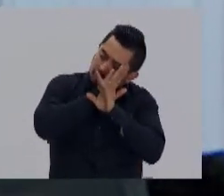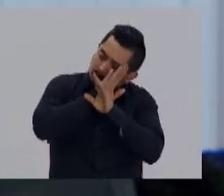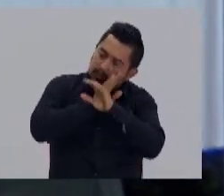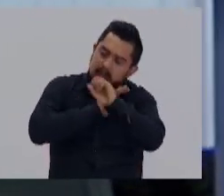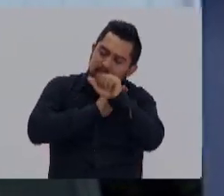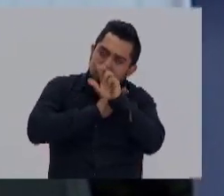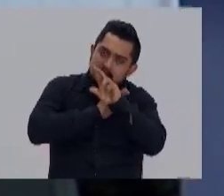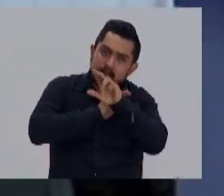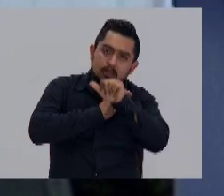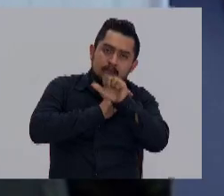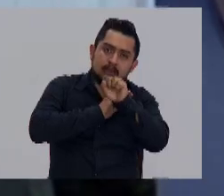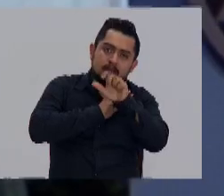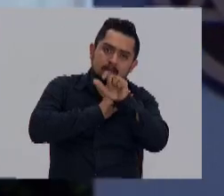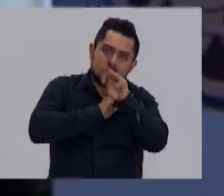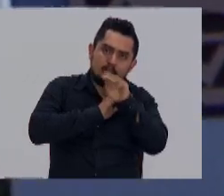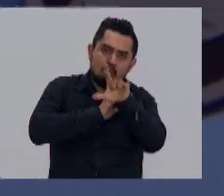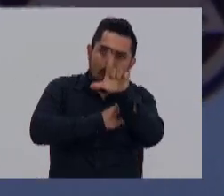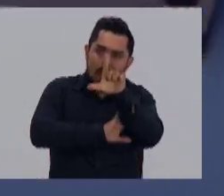Samuel,